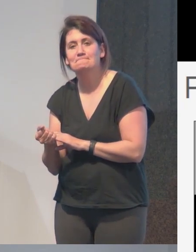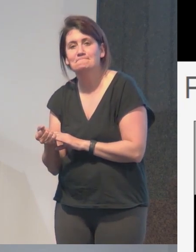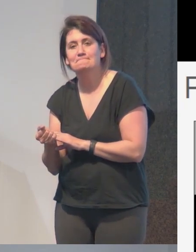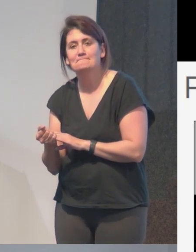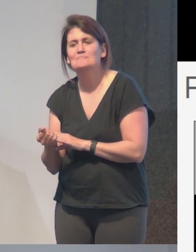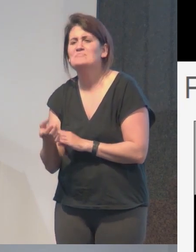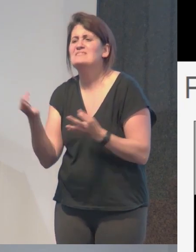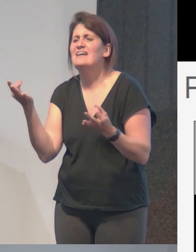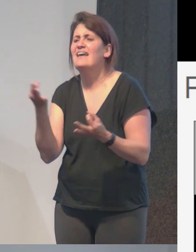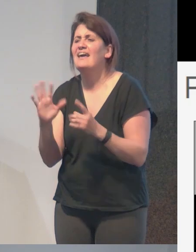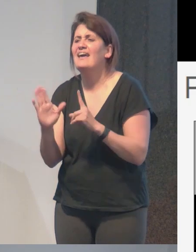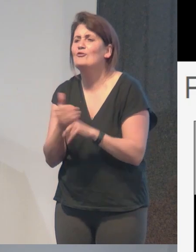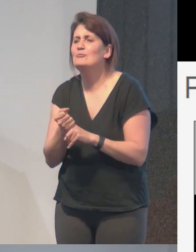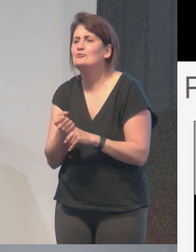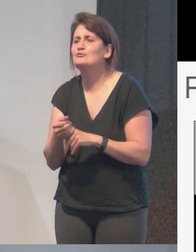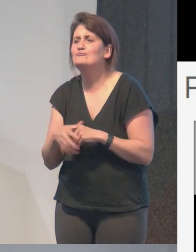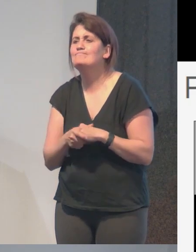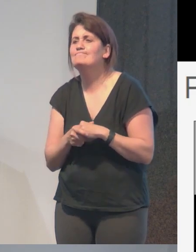¿Qué encontramos?